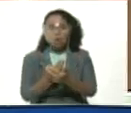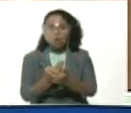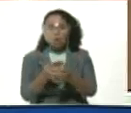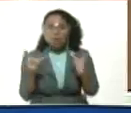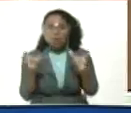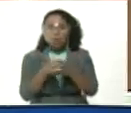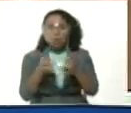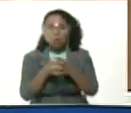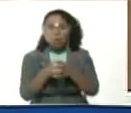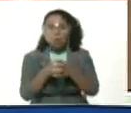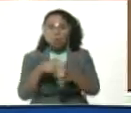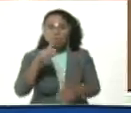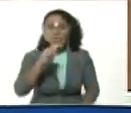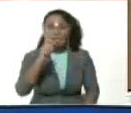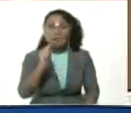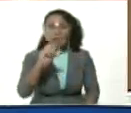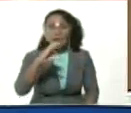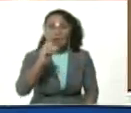Sector Tácata.